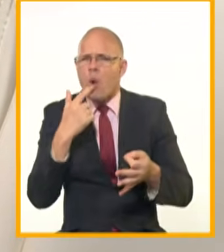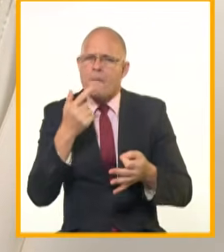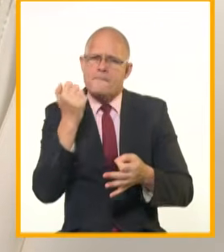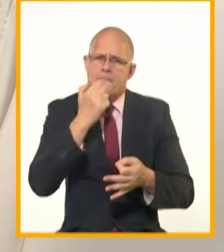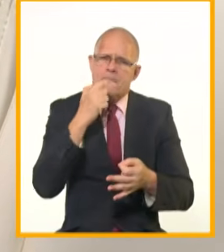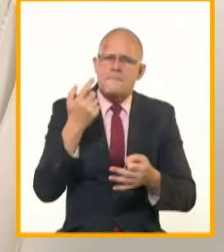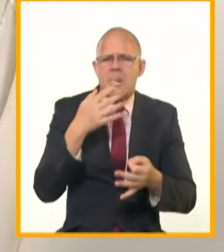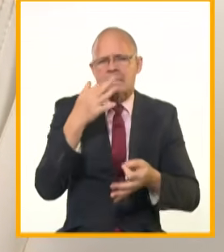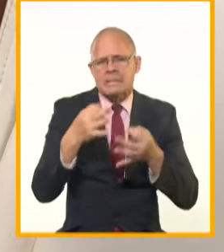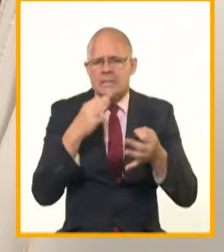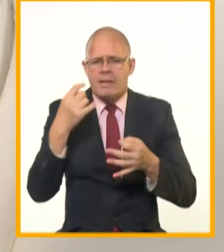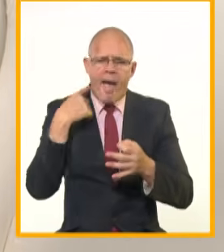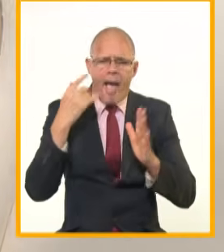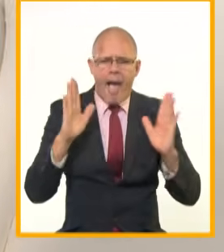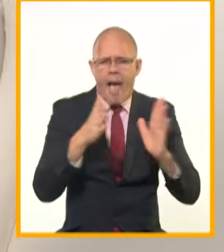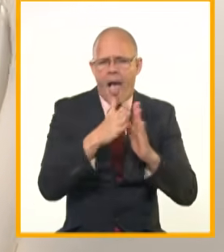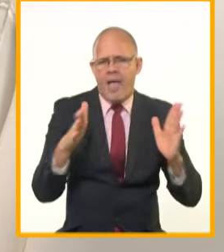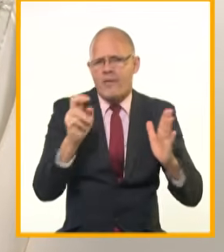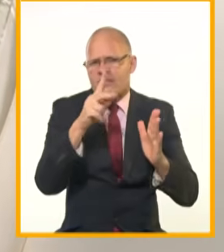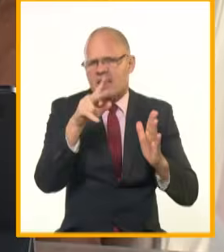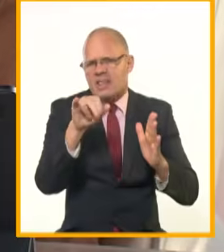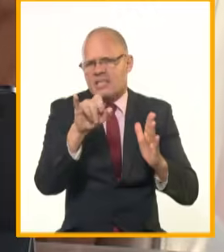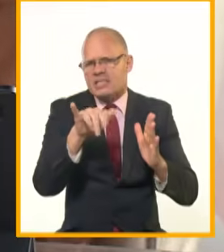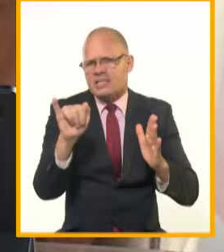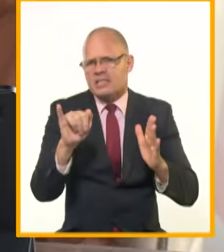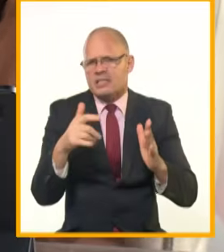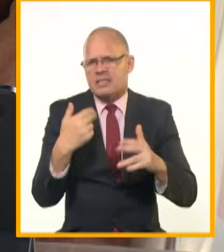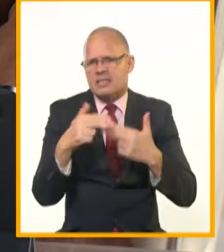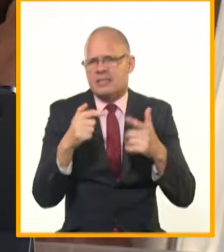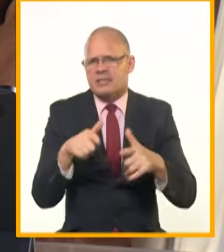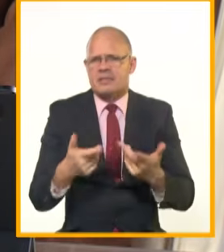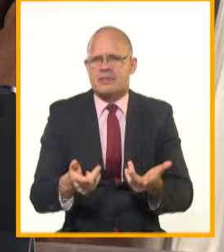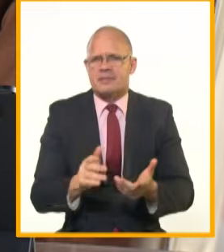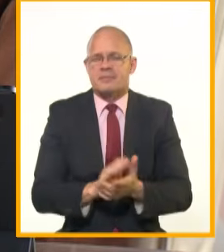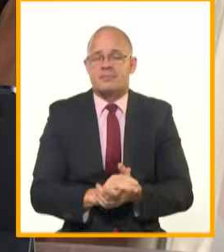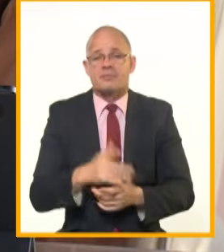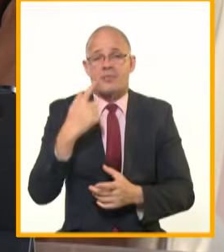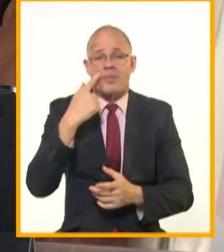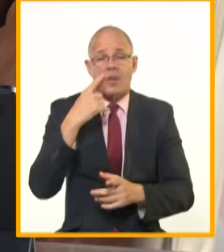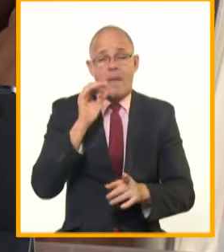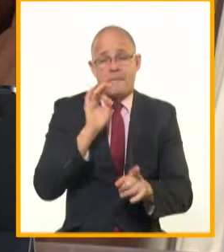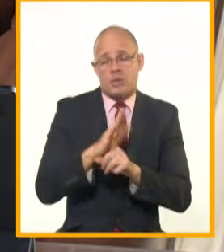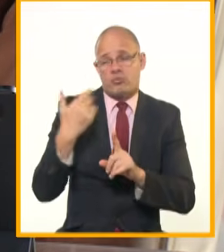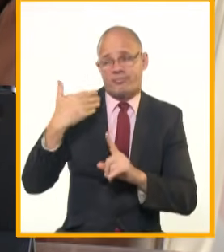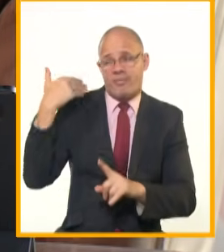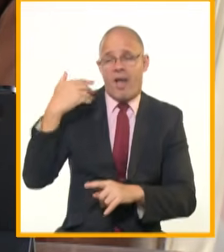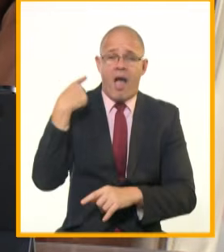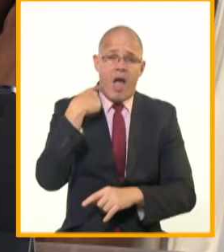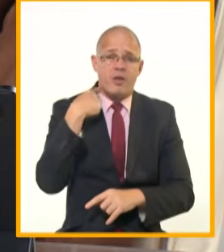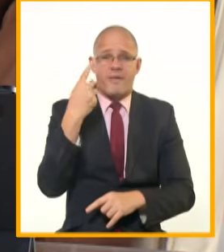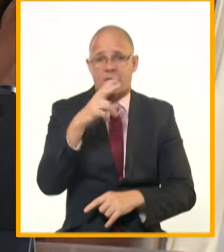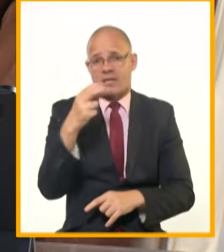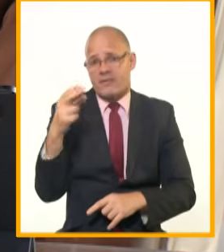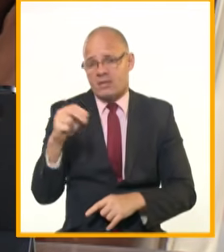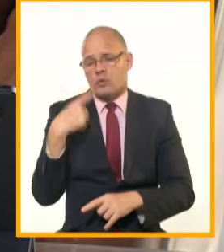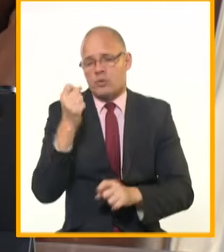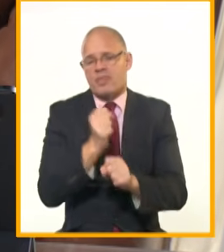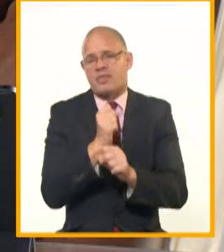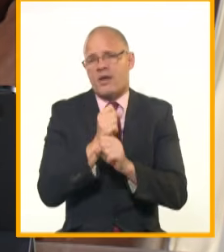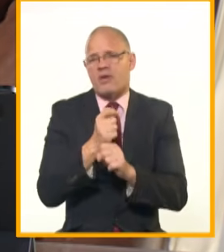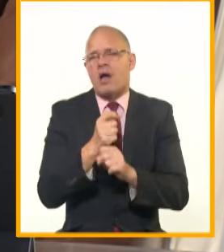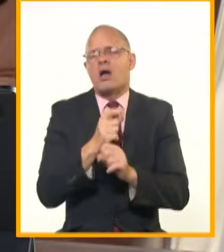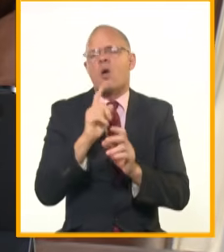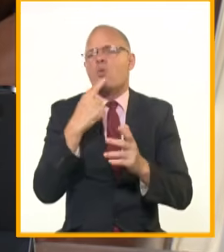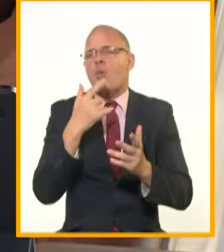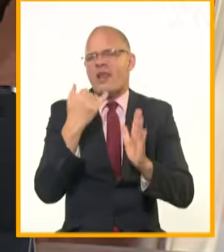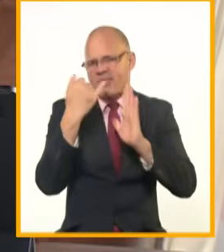prioridades de Artemisa para este año que está empezando? La provincia desde 2020 nosotros hemos trabajado por indicadores. Es decir, nosotros